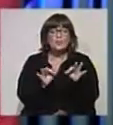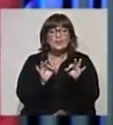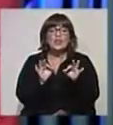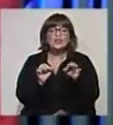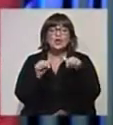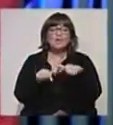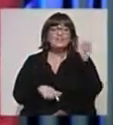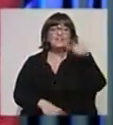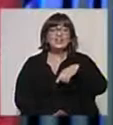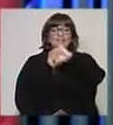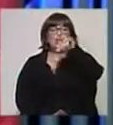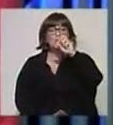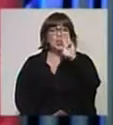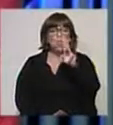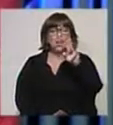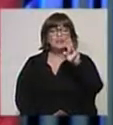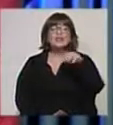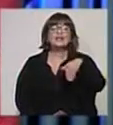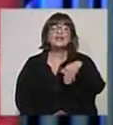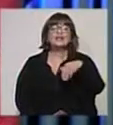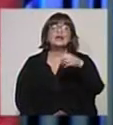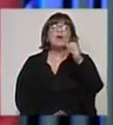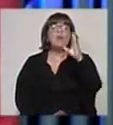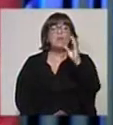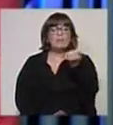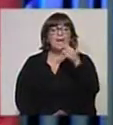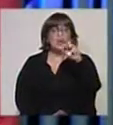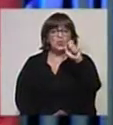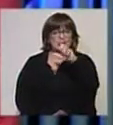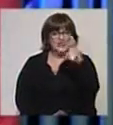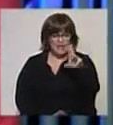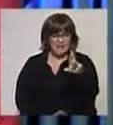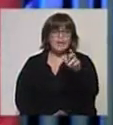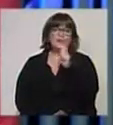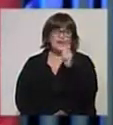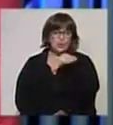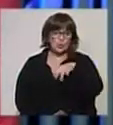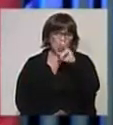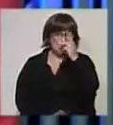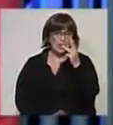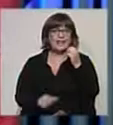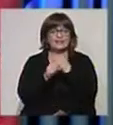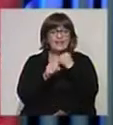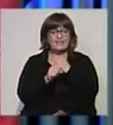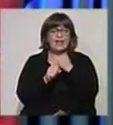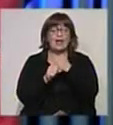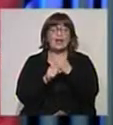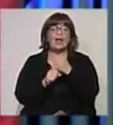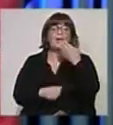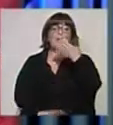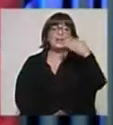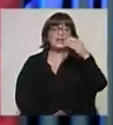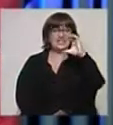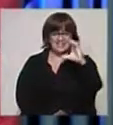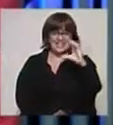Polié como entrevistado central. Es un periodista uruguayo que trabaja en la BBC y que de alguna